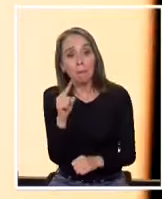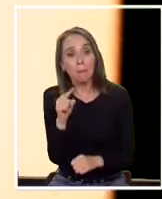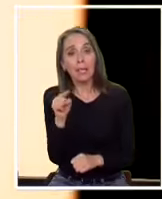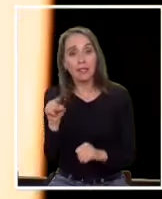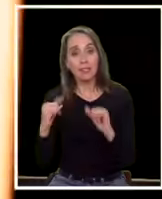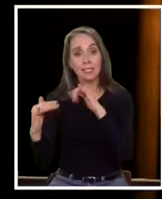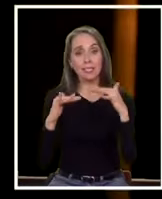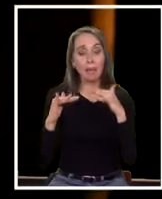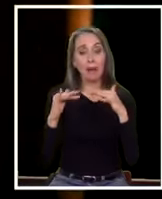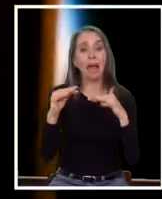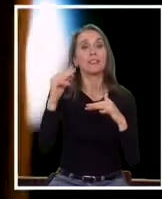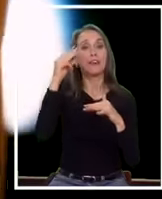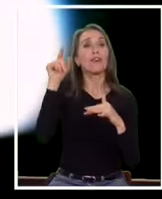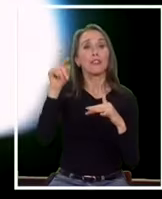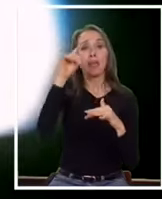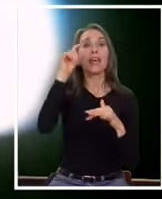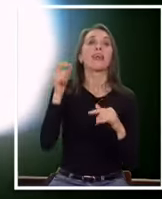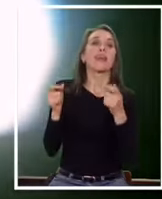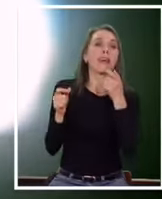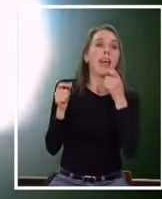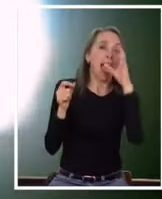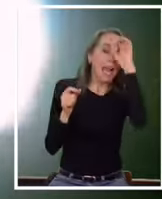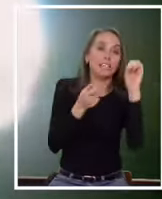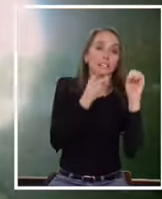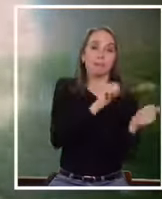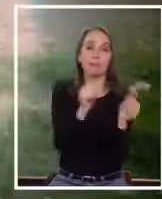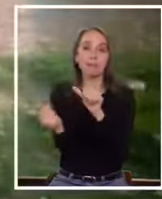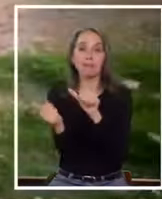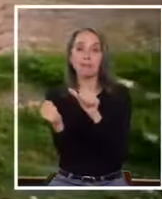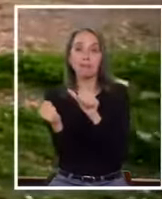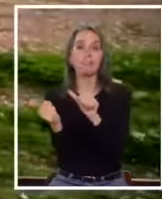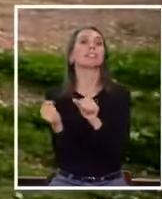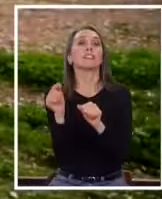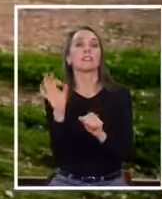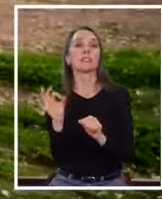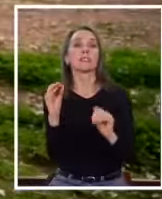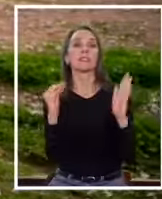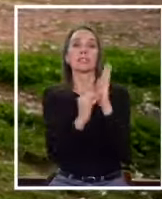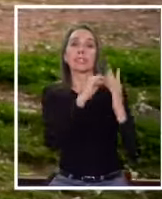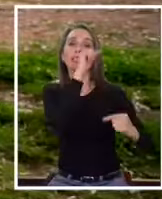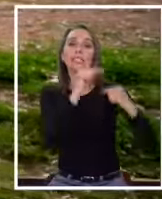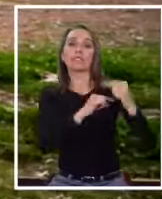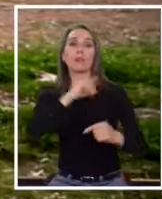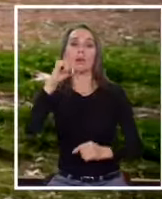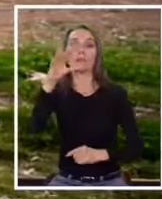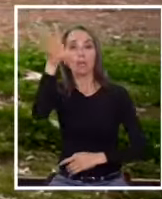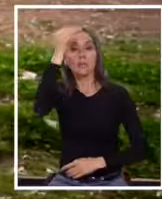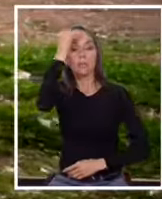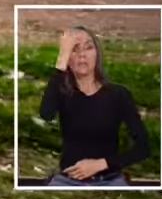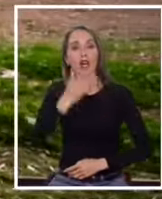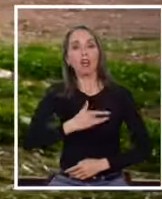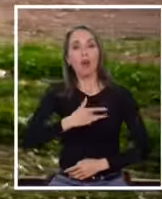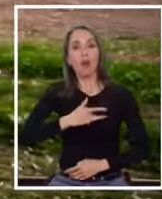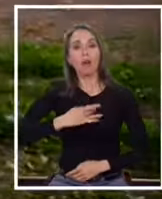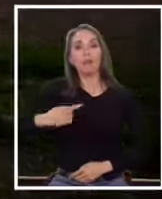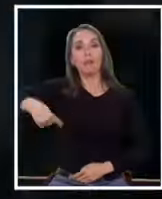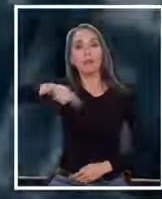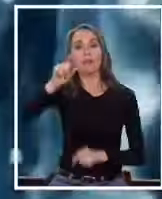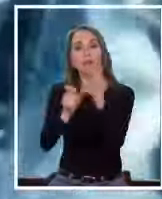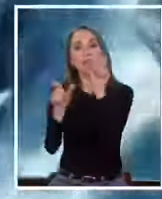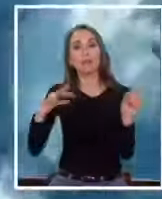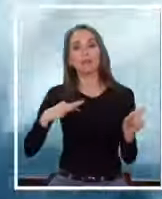este partido y estos goles lo dejaron marcado para siempre en la historia y en el corazón del pueblo argentino.